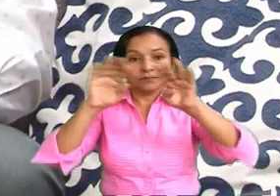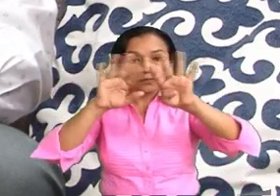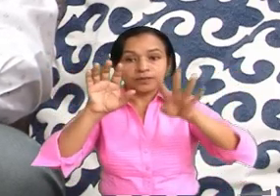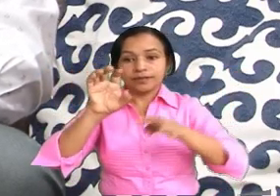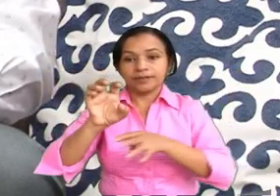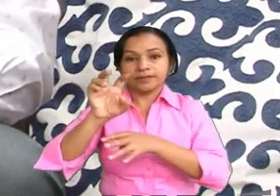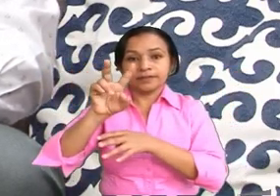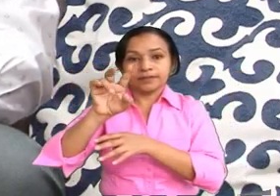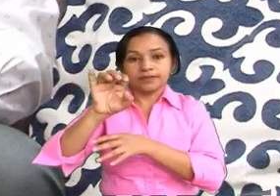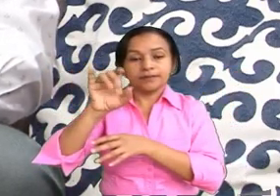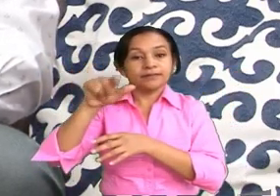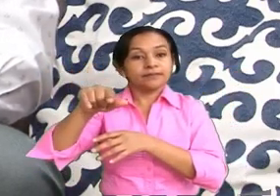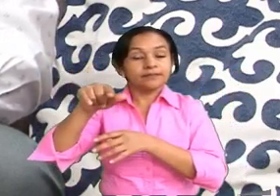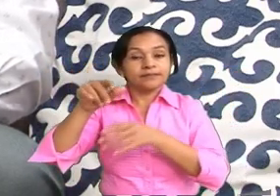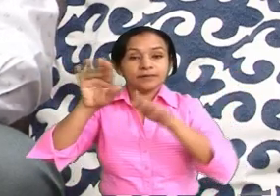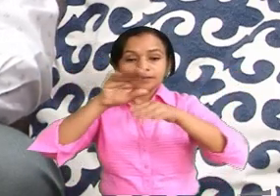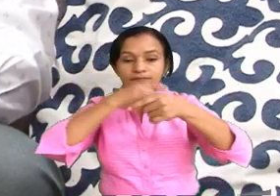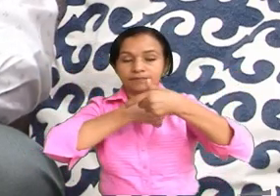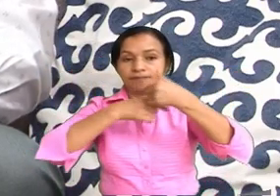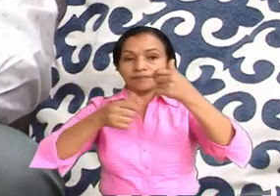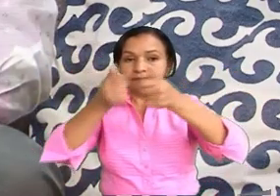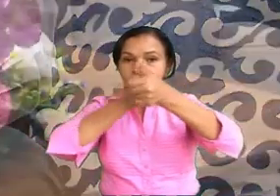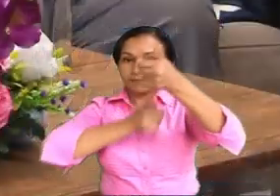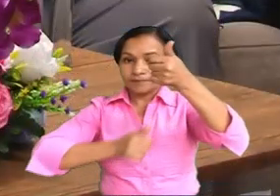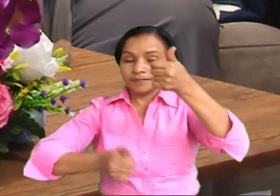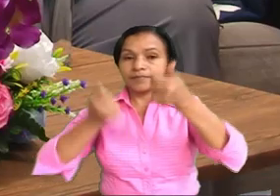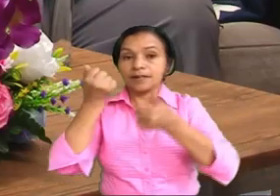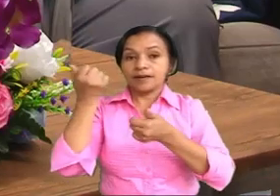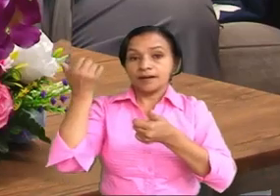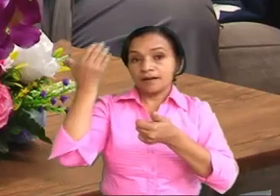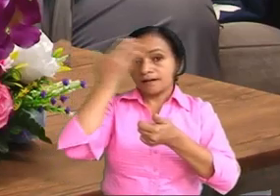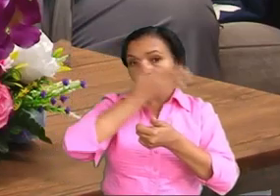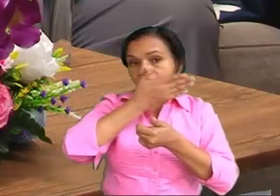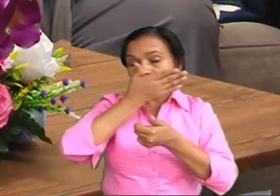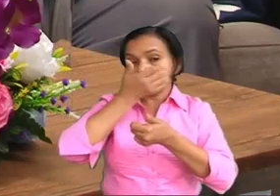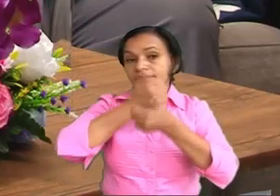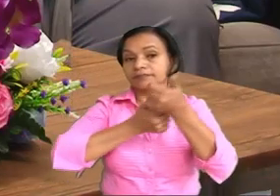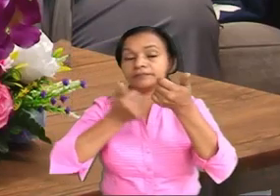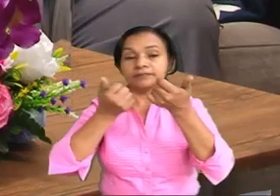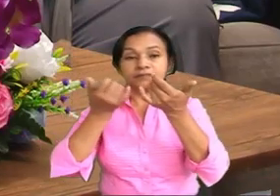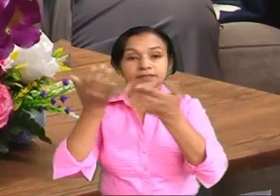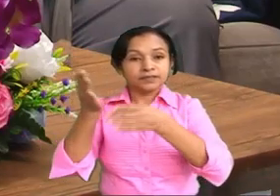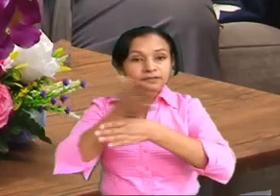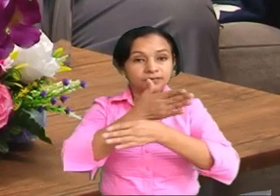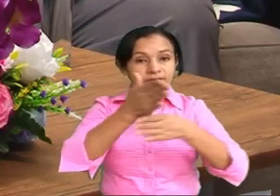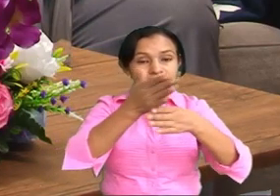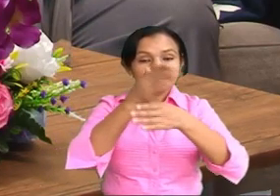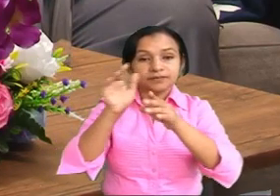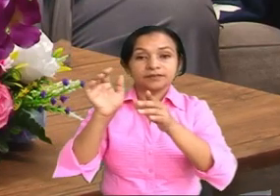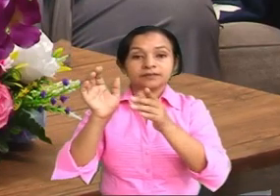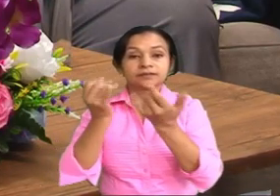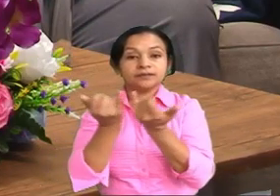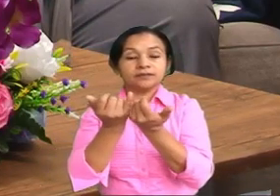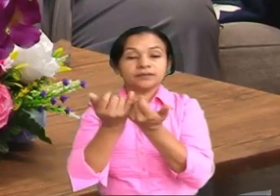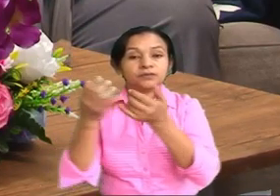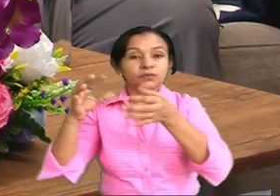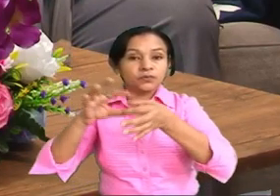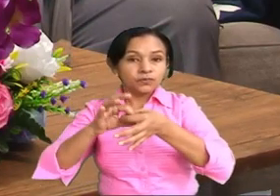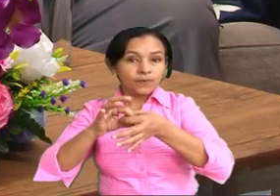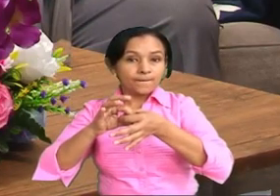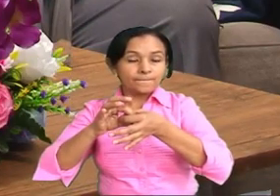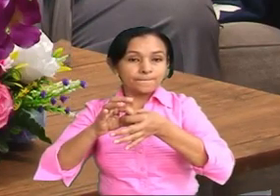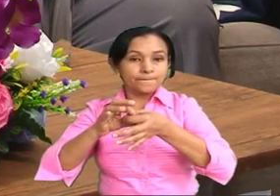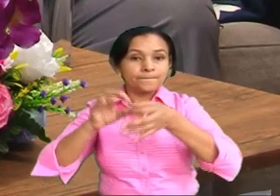vicepresidenta de la Comisión de los Asuntos de los Pueblos Originarios, Afrodescendientes y Regímenes Autonómicos de nuestra Asamblea Nacional. Junto a ella,